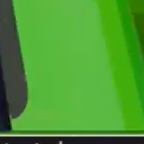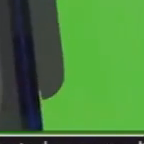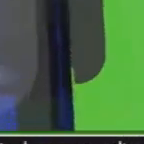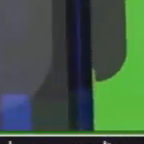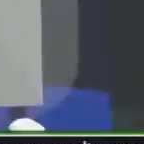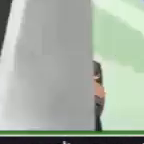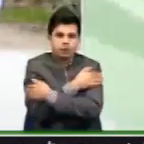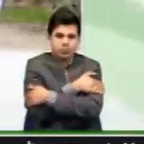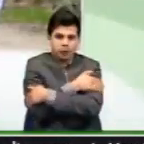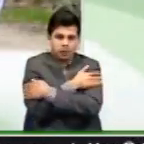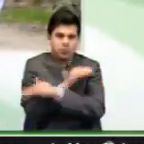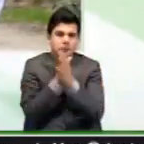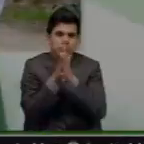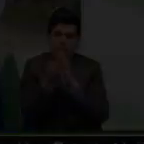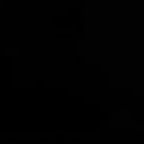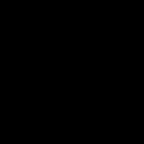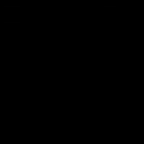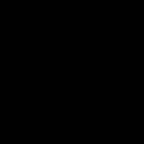de pamplona regreso con ustedes a estudio